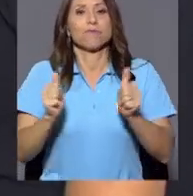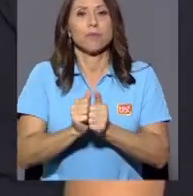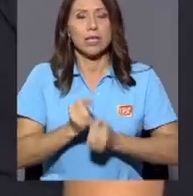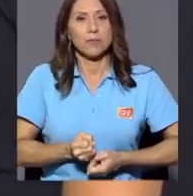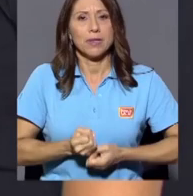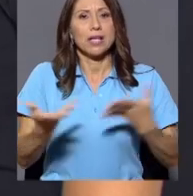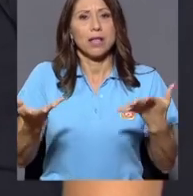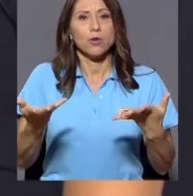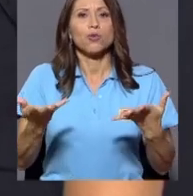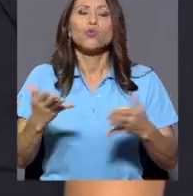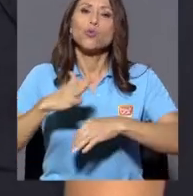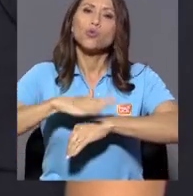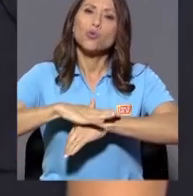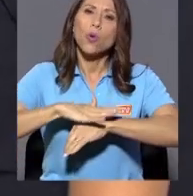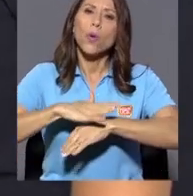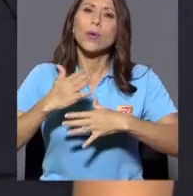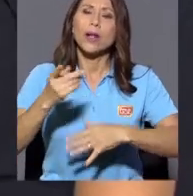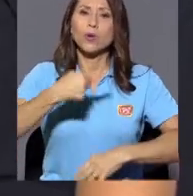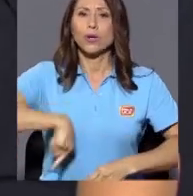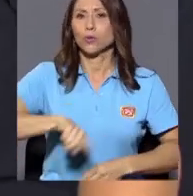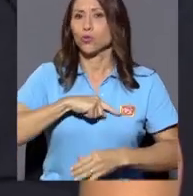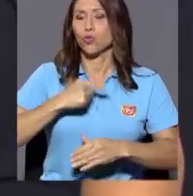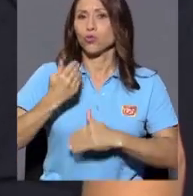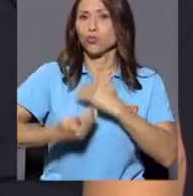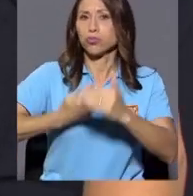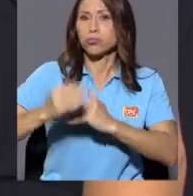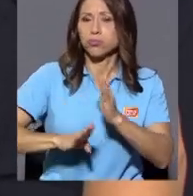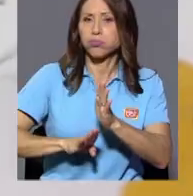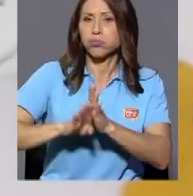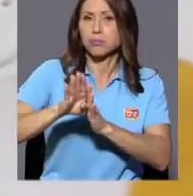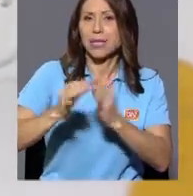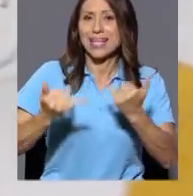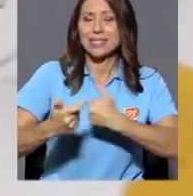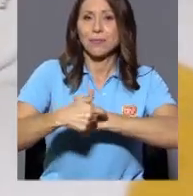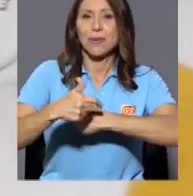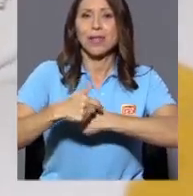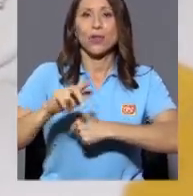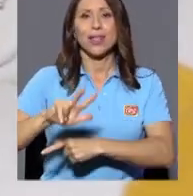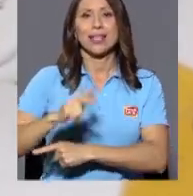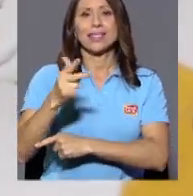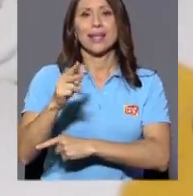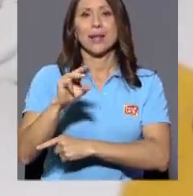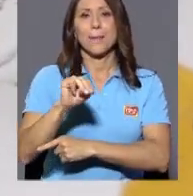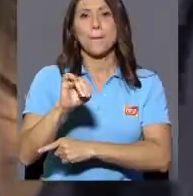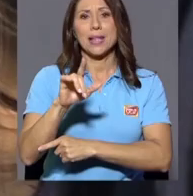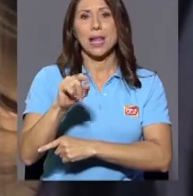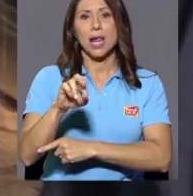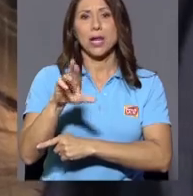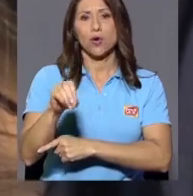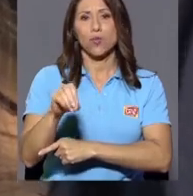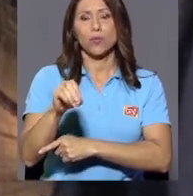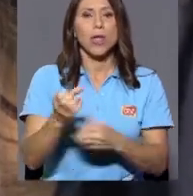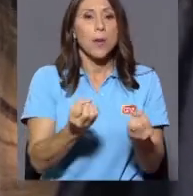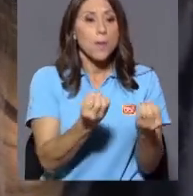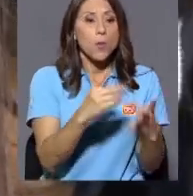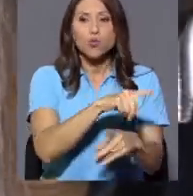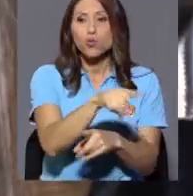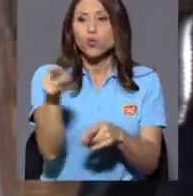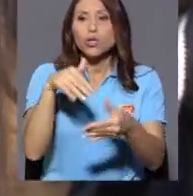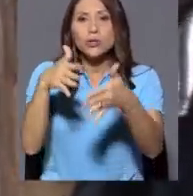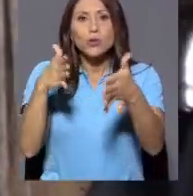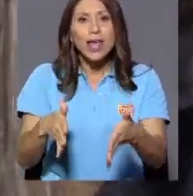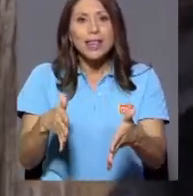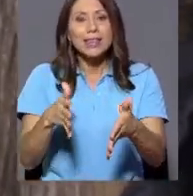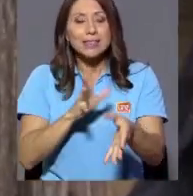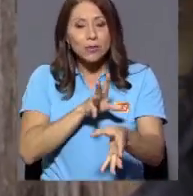por ejemplo lo que hemos avanzado en este periodo del tercer milenio en la inclusión de muchos